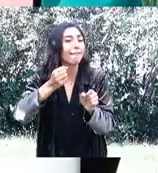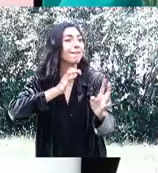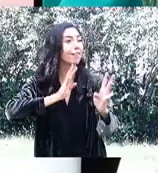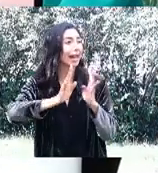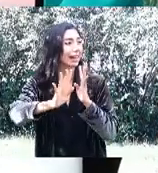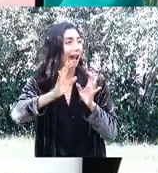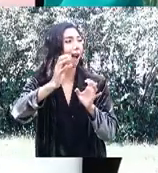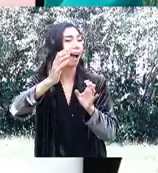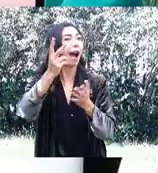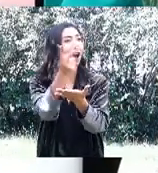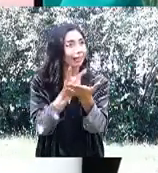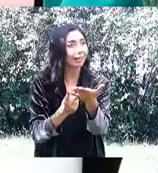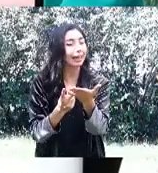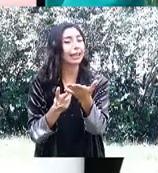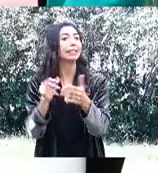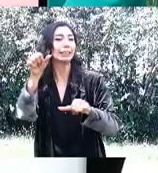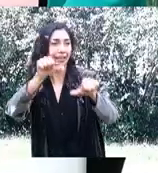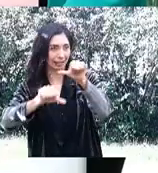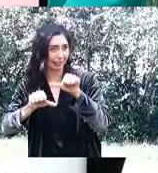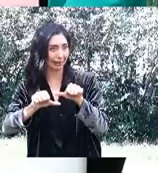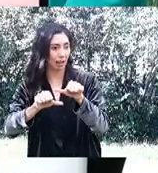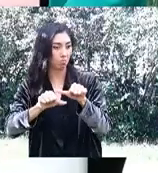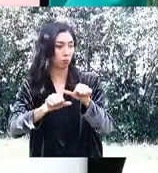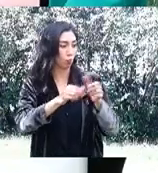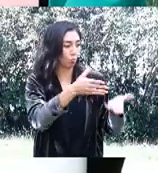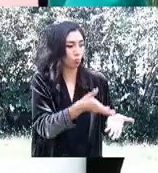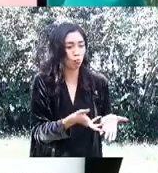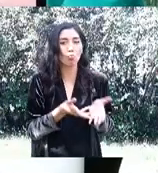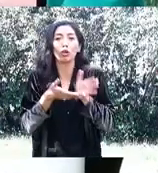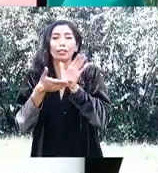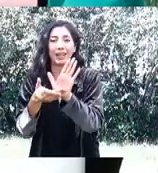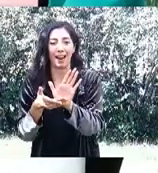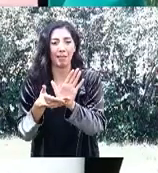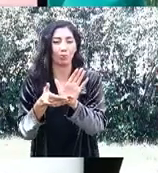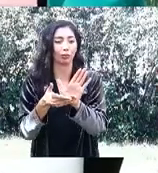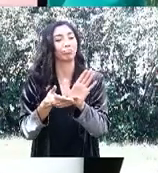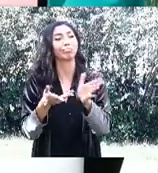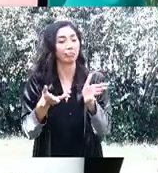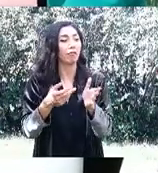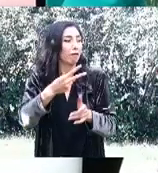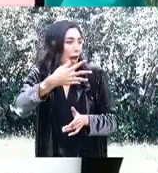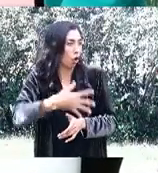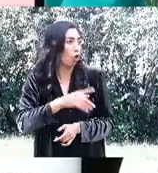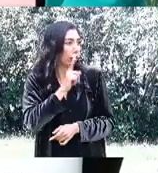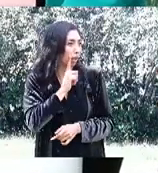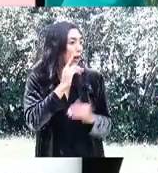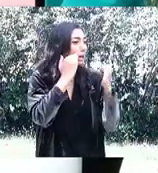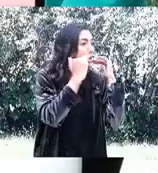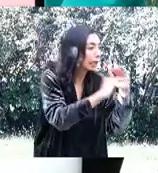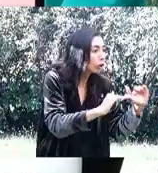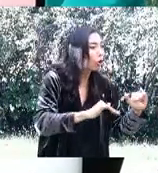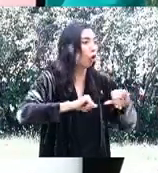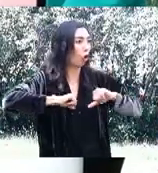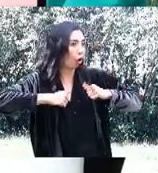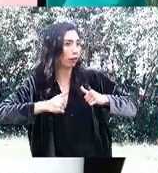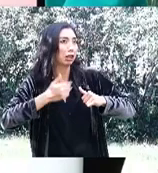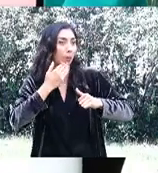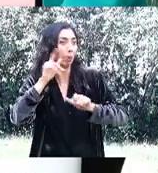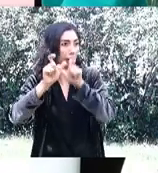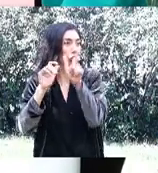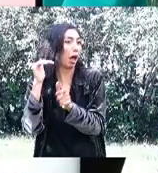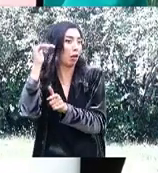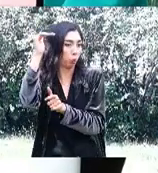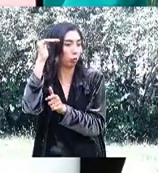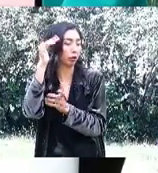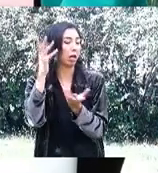ahí podemos compartir un poco y poner en valor los conocimientos que tienen las personas los niños y las niñas los jóvenes incluso las personas adultas y